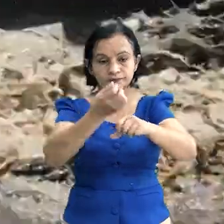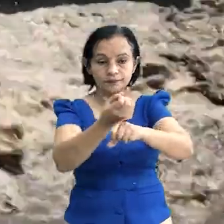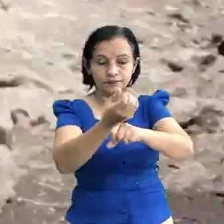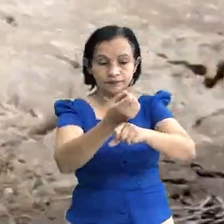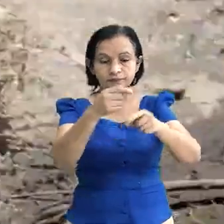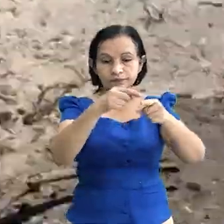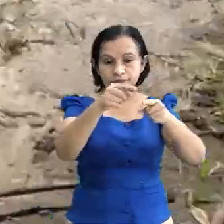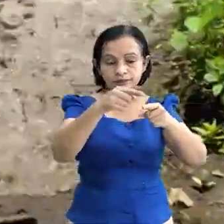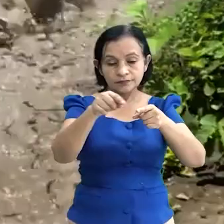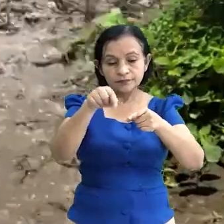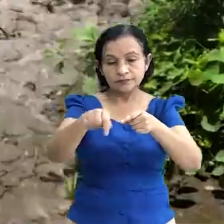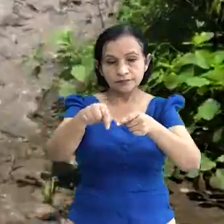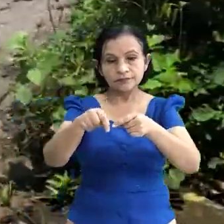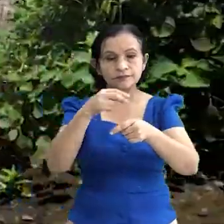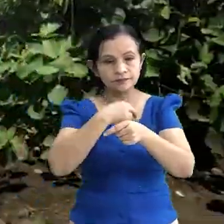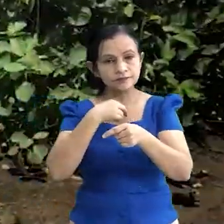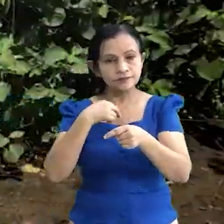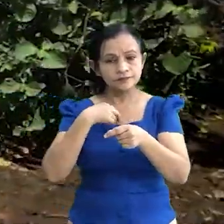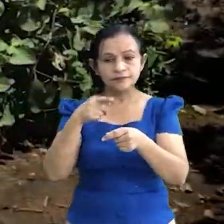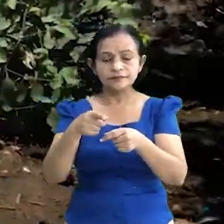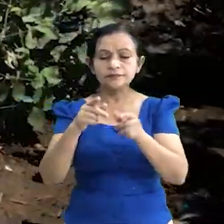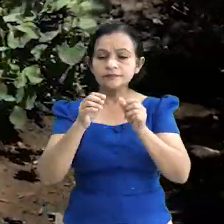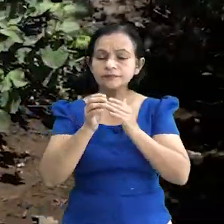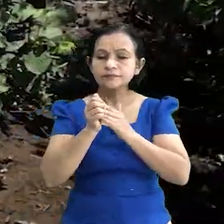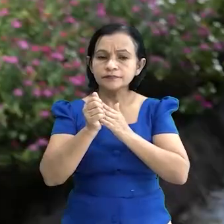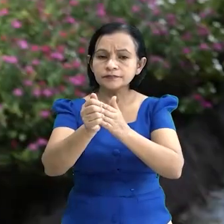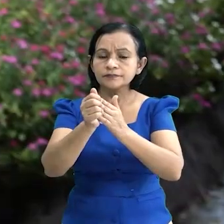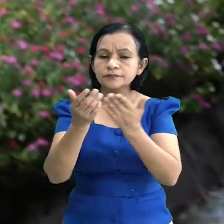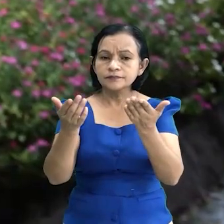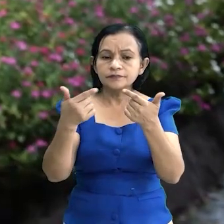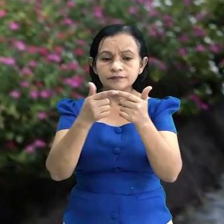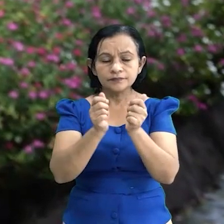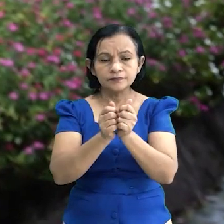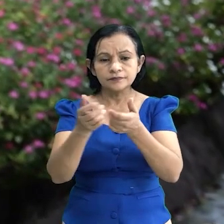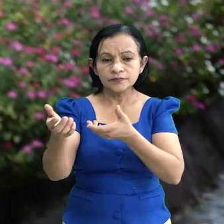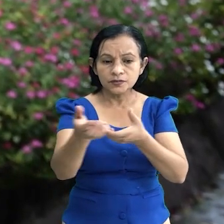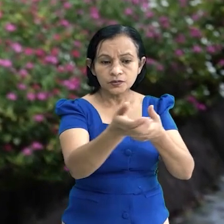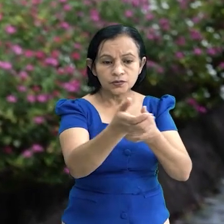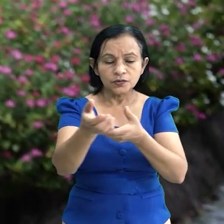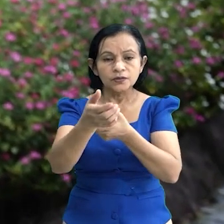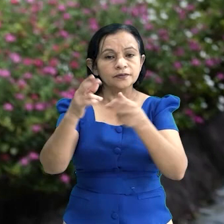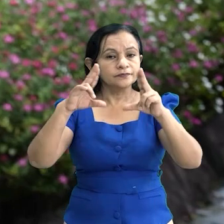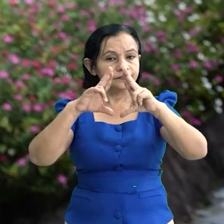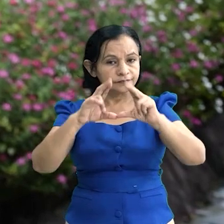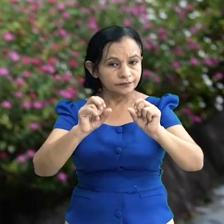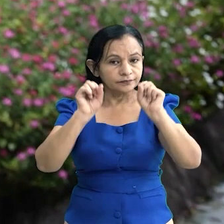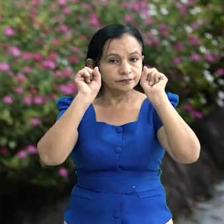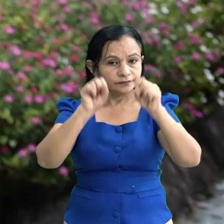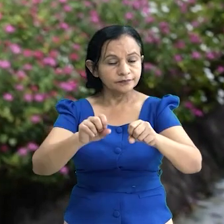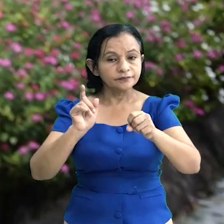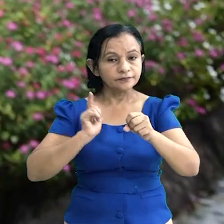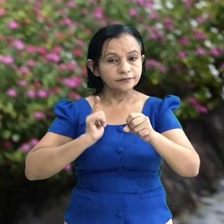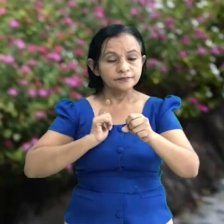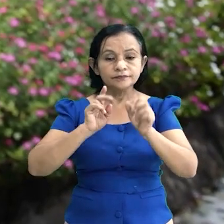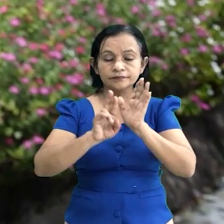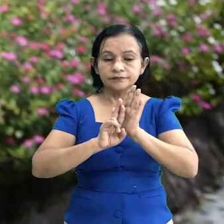las departamentales van a darle seguimiento en conjunto con Bomberos Unidos de Nicaragua, para que podamos mantener